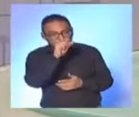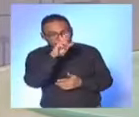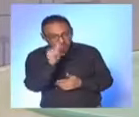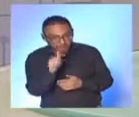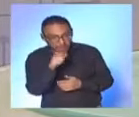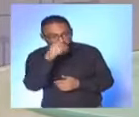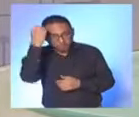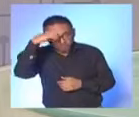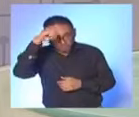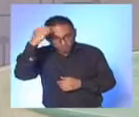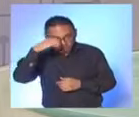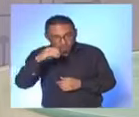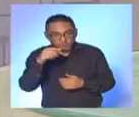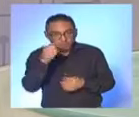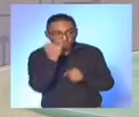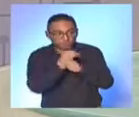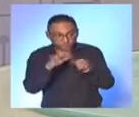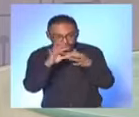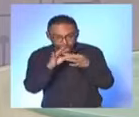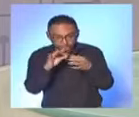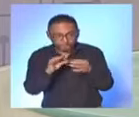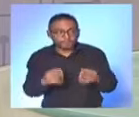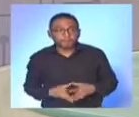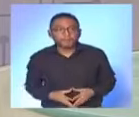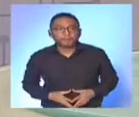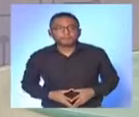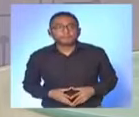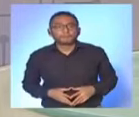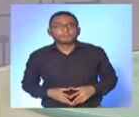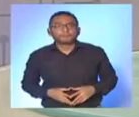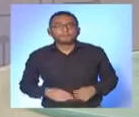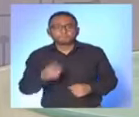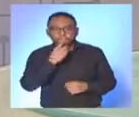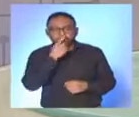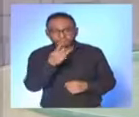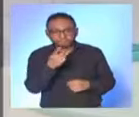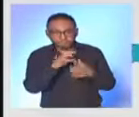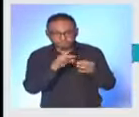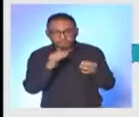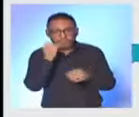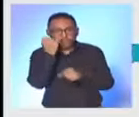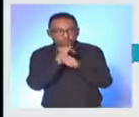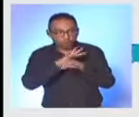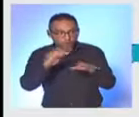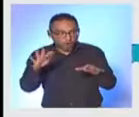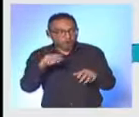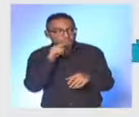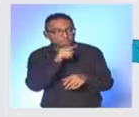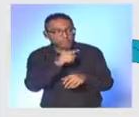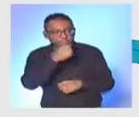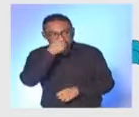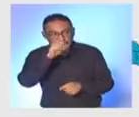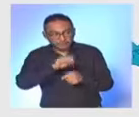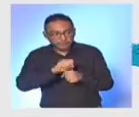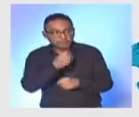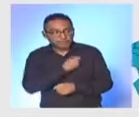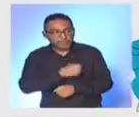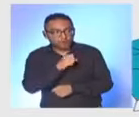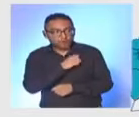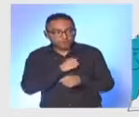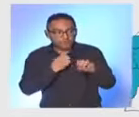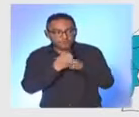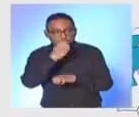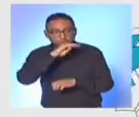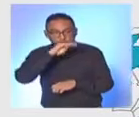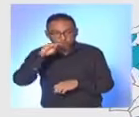tu opinión en este espacio informativo. Y le comento que de acuerdo al informe emitido por parte de la Secretaría de Salud en el Estado de